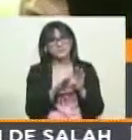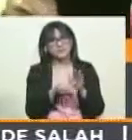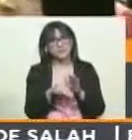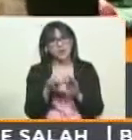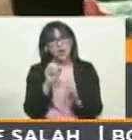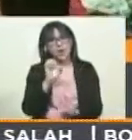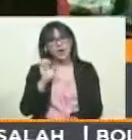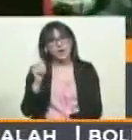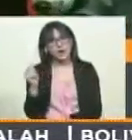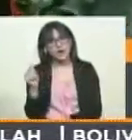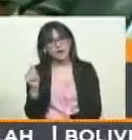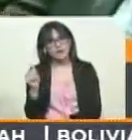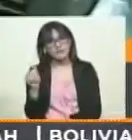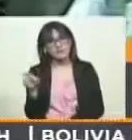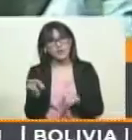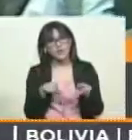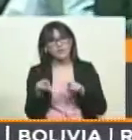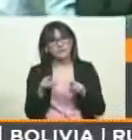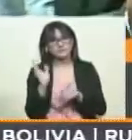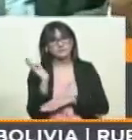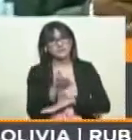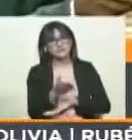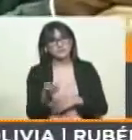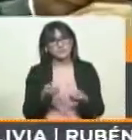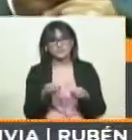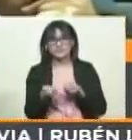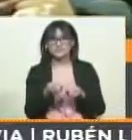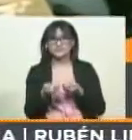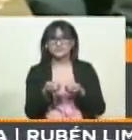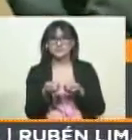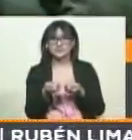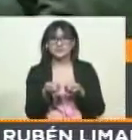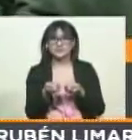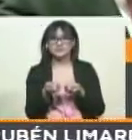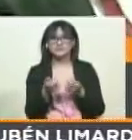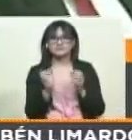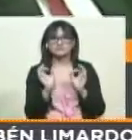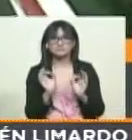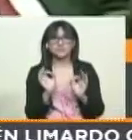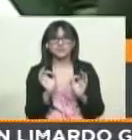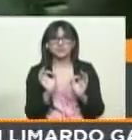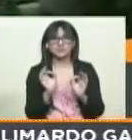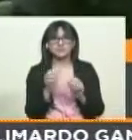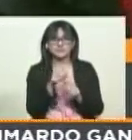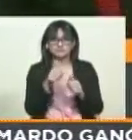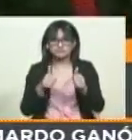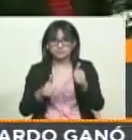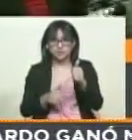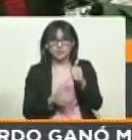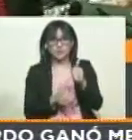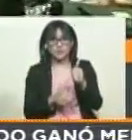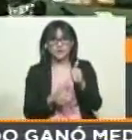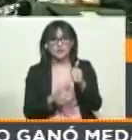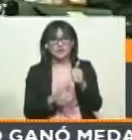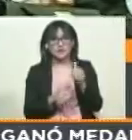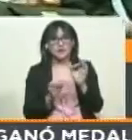OEA, coordinación para sanciones financieras y exhortaciones a una sublevación